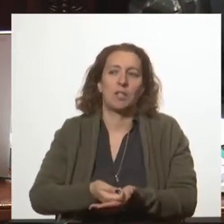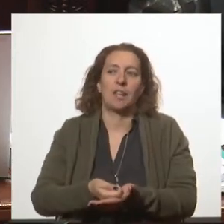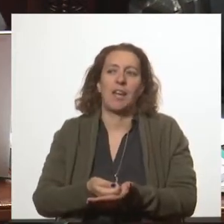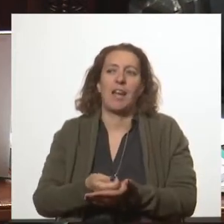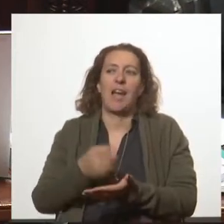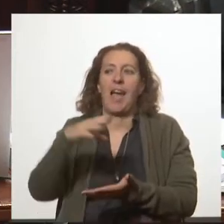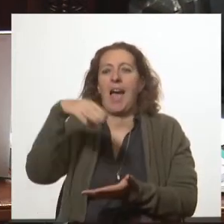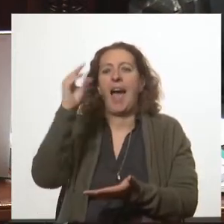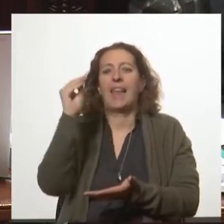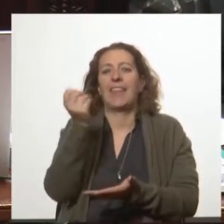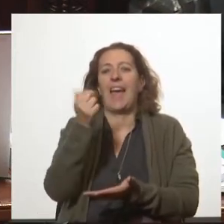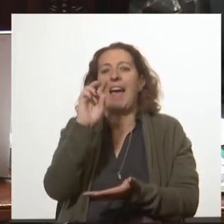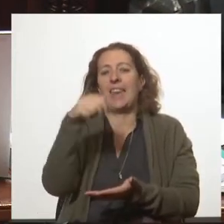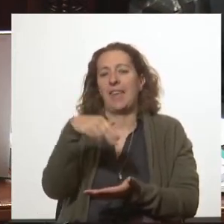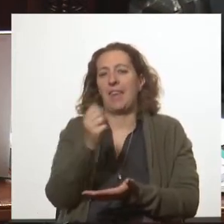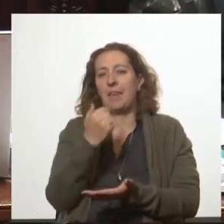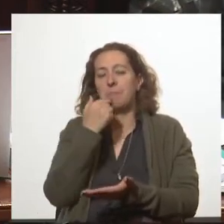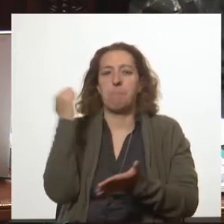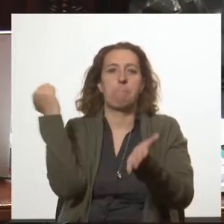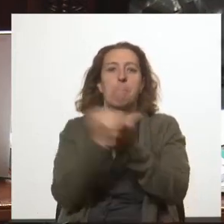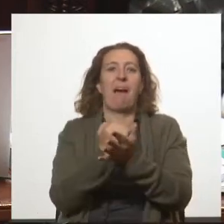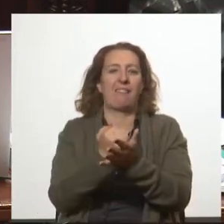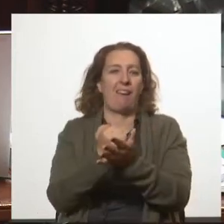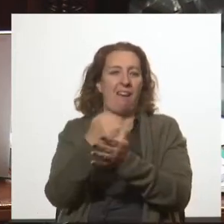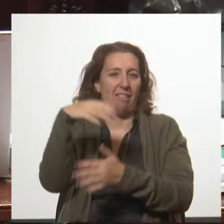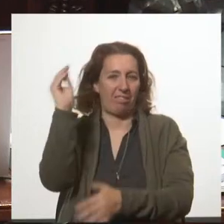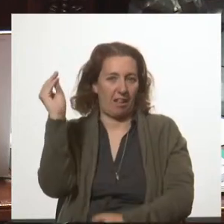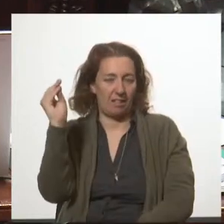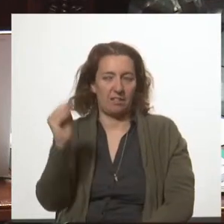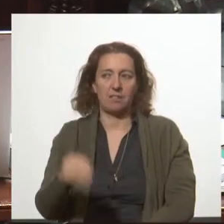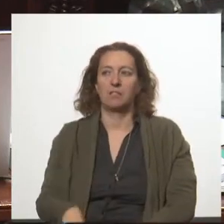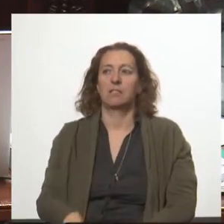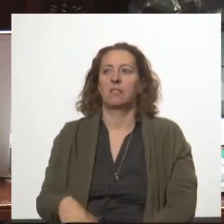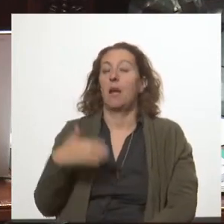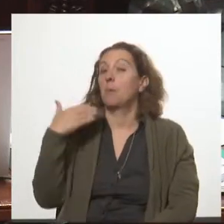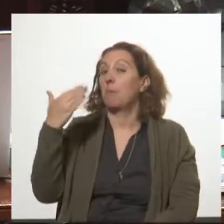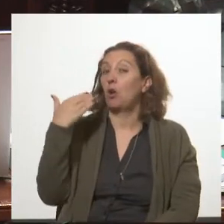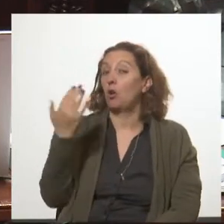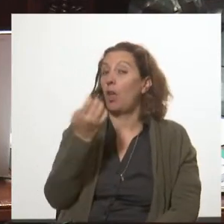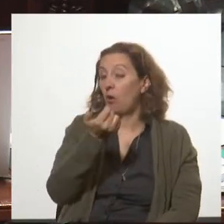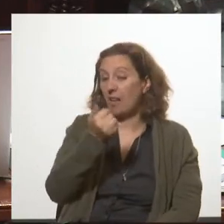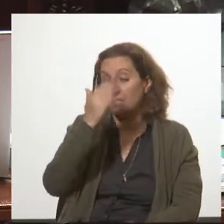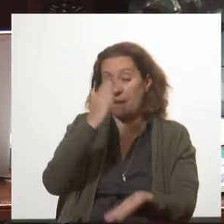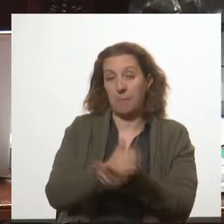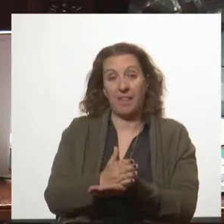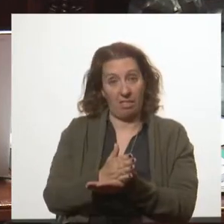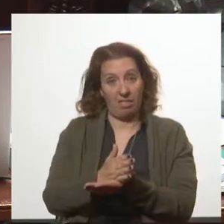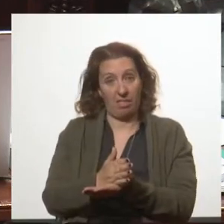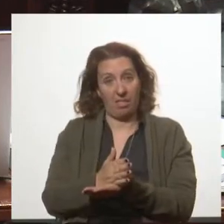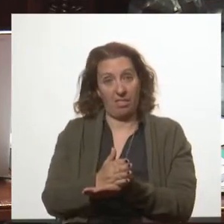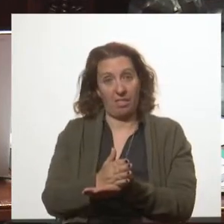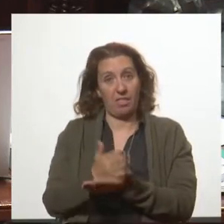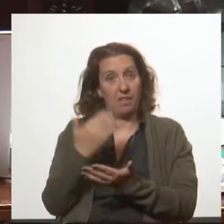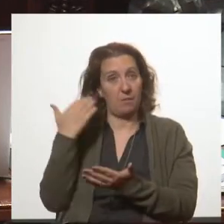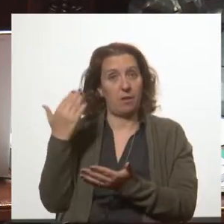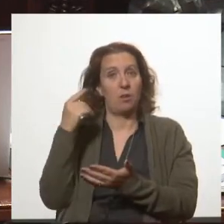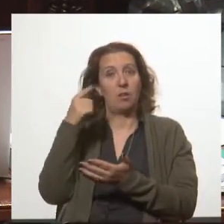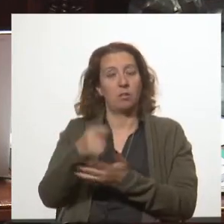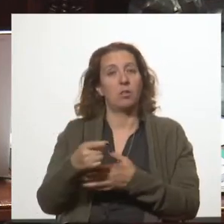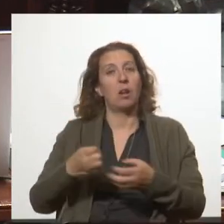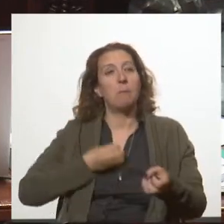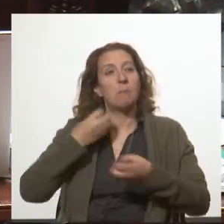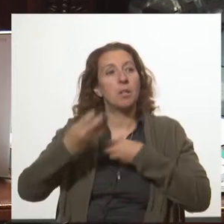arena tiene un cartera y que tiene la marca de antel que es valorado en casi la mitad del valor contable delante la arena o sea que esto es la expresión